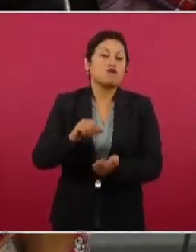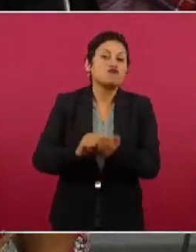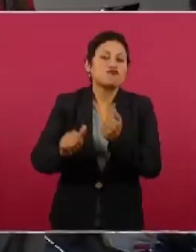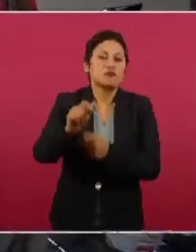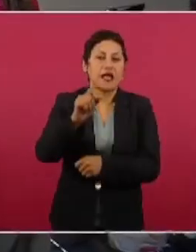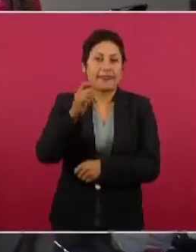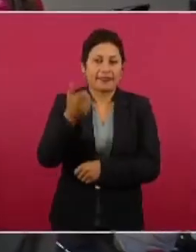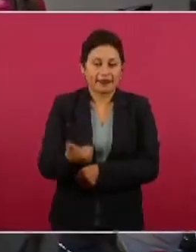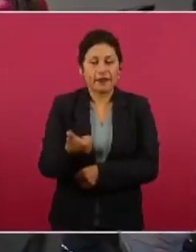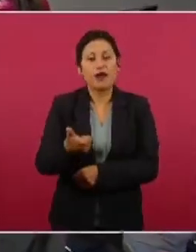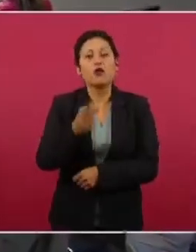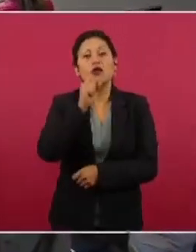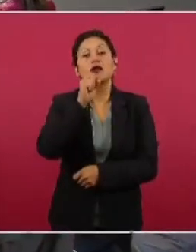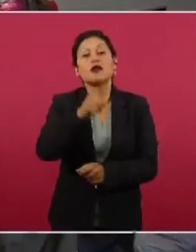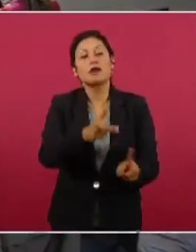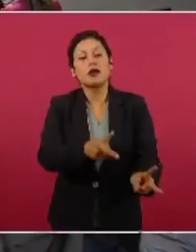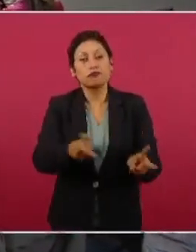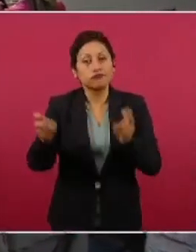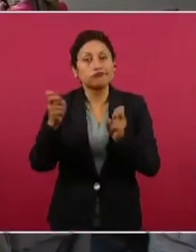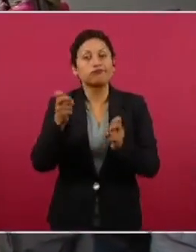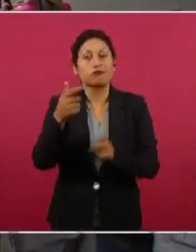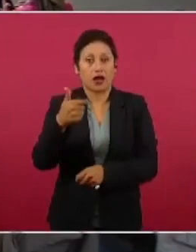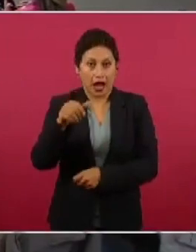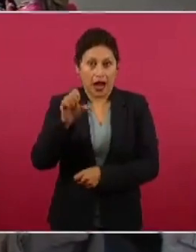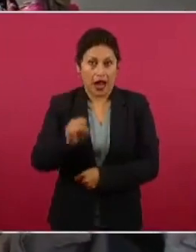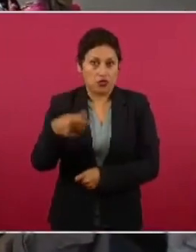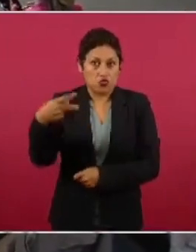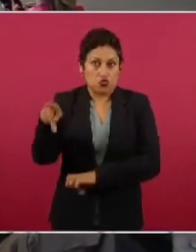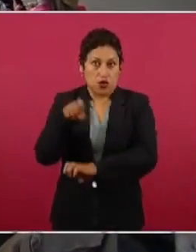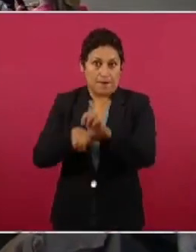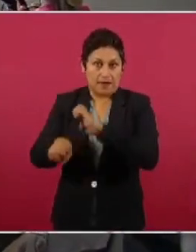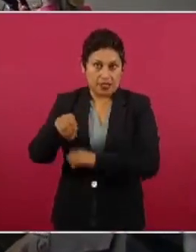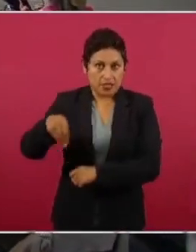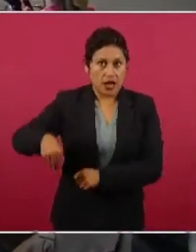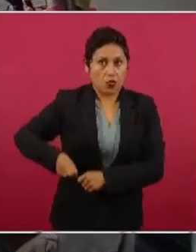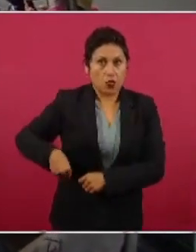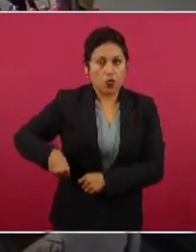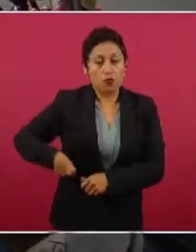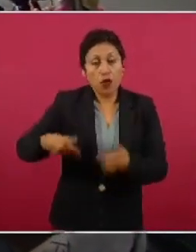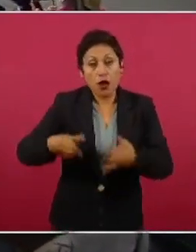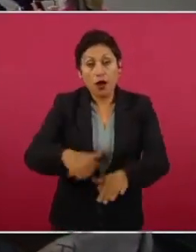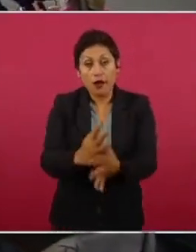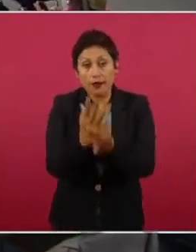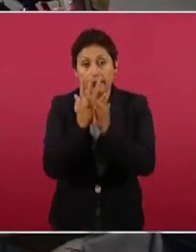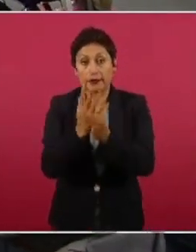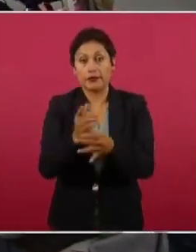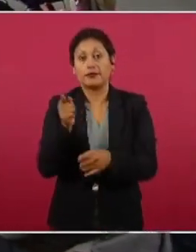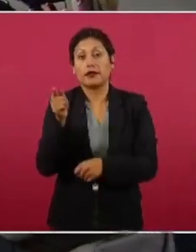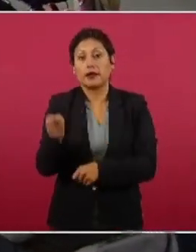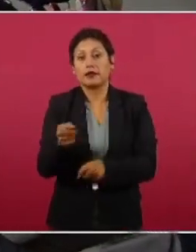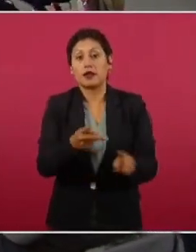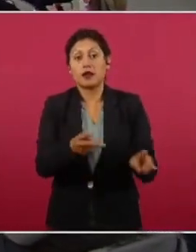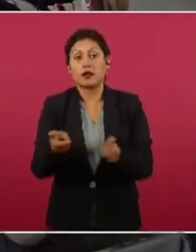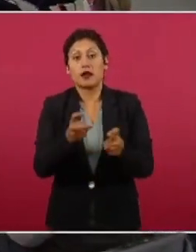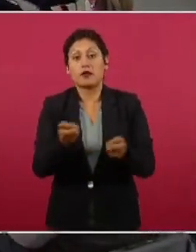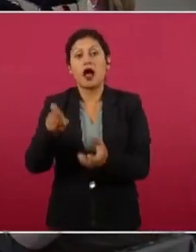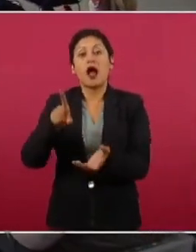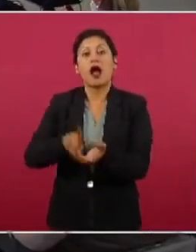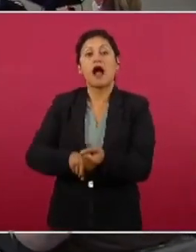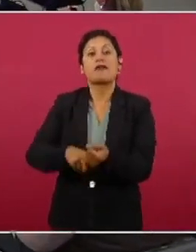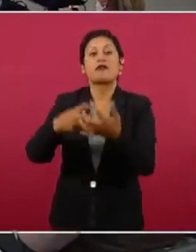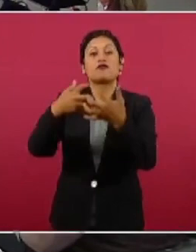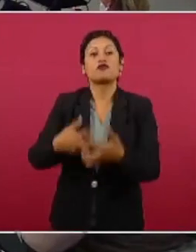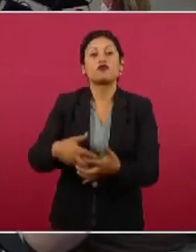empresas. Se presume que este huachicoleo de gas lo obtienen en una planta de Pemex,